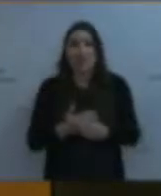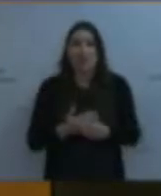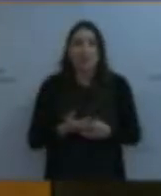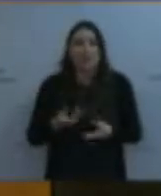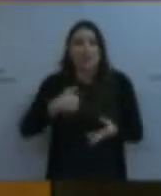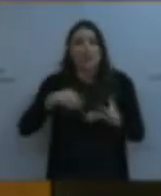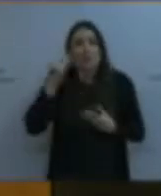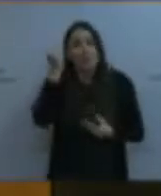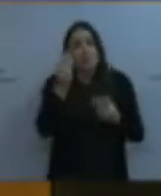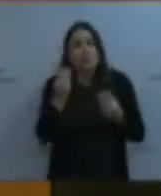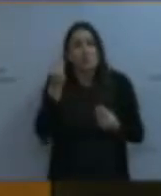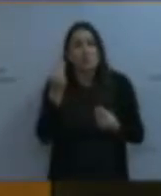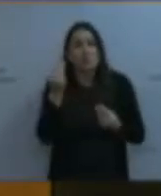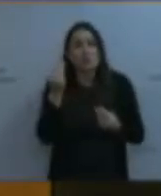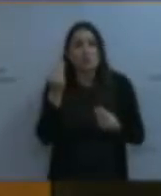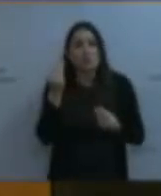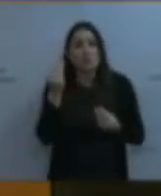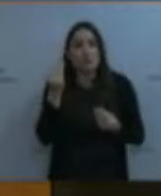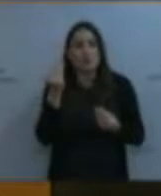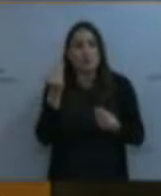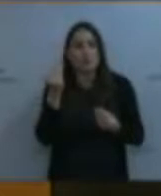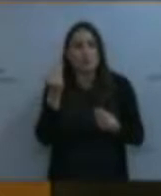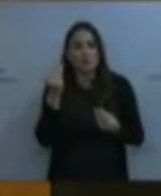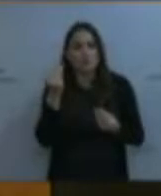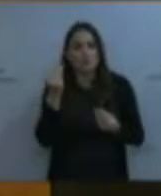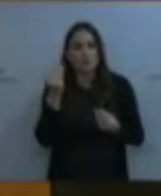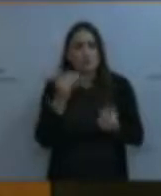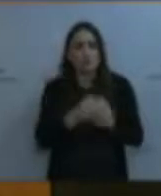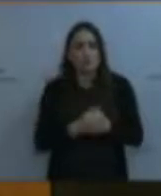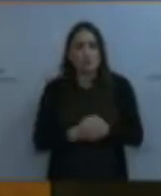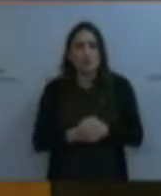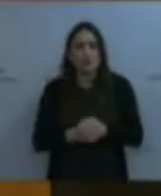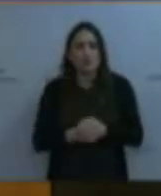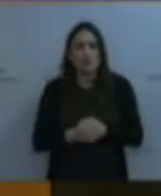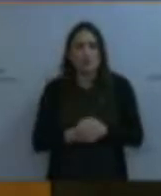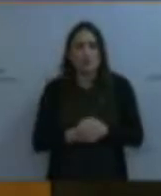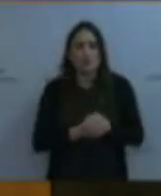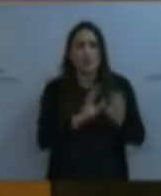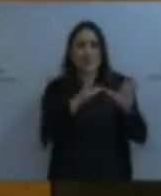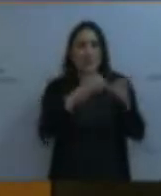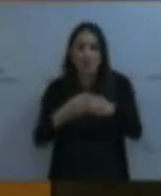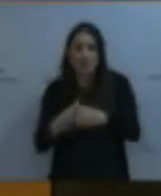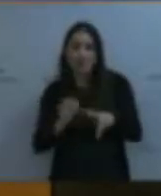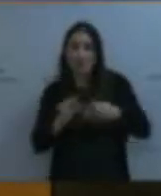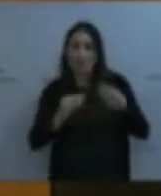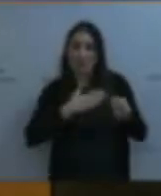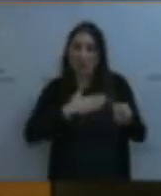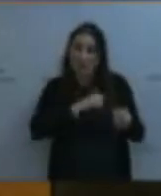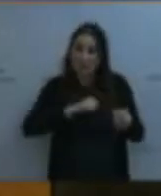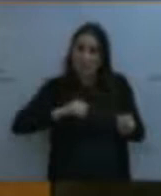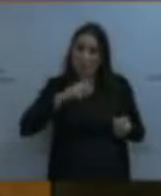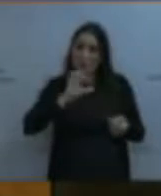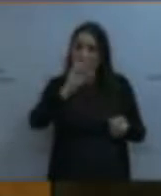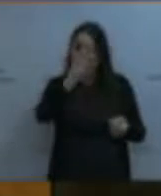consideramos que cuánto mejor sería invertir en equipos y en materiales propios para que el SESPA aumente la su capacidad